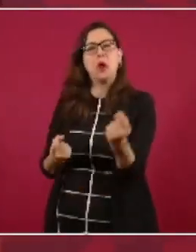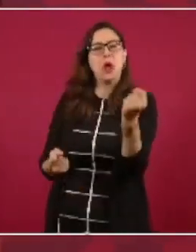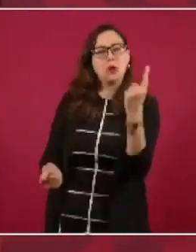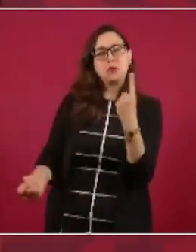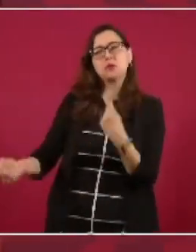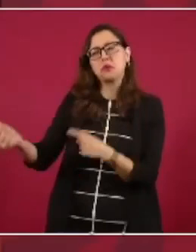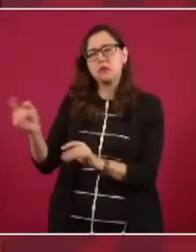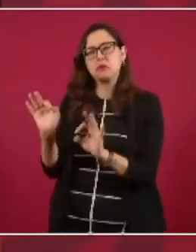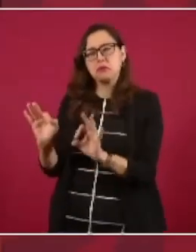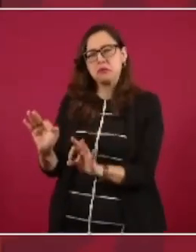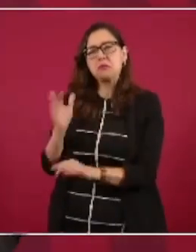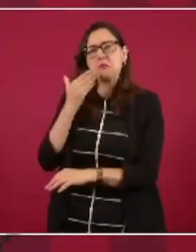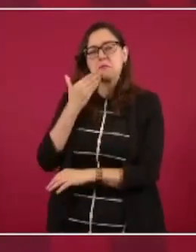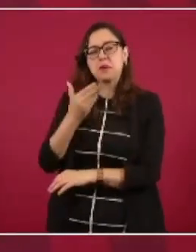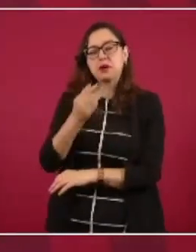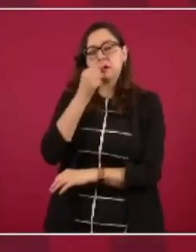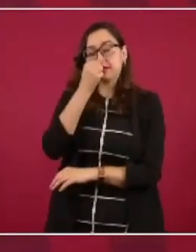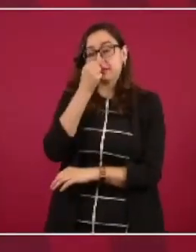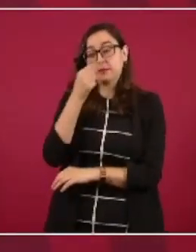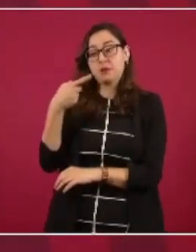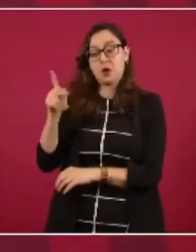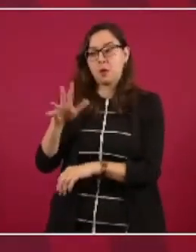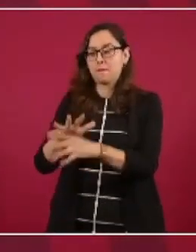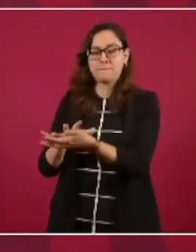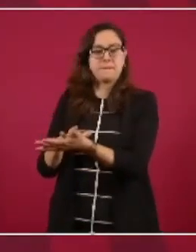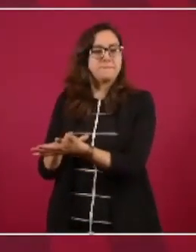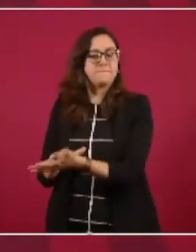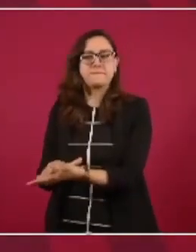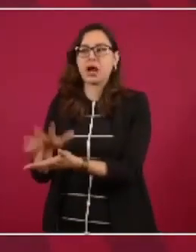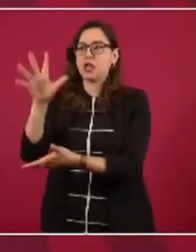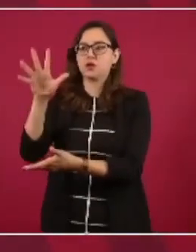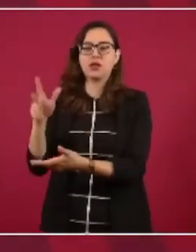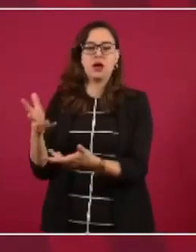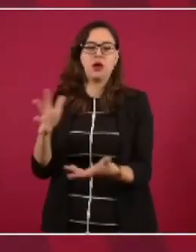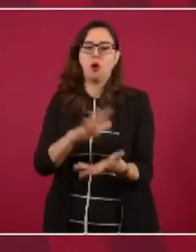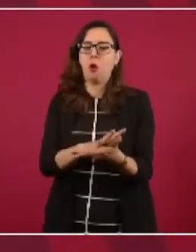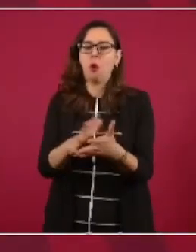para partidos políticos